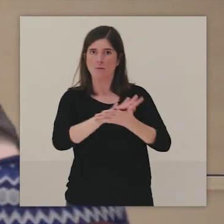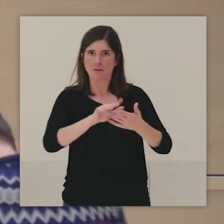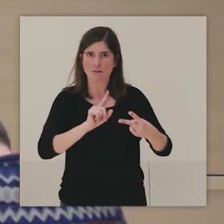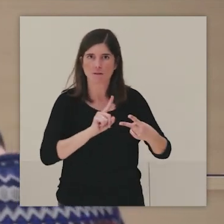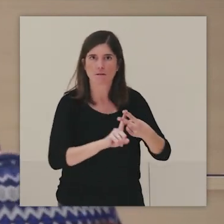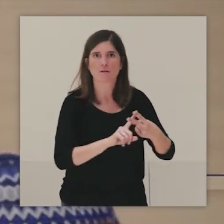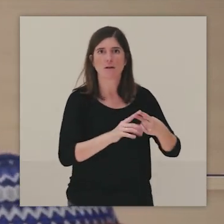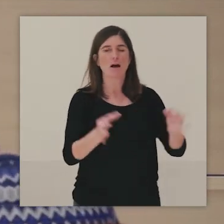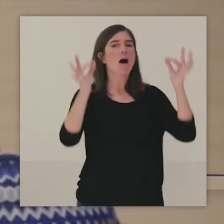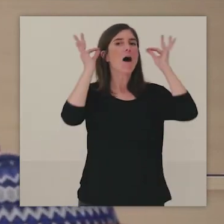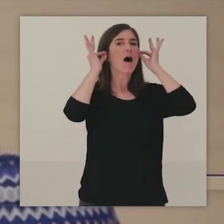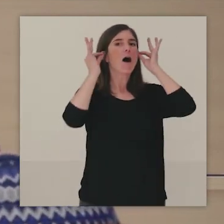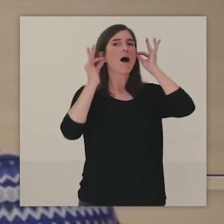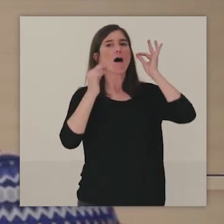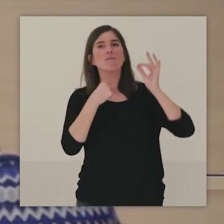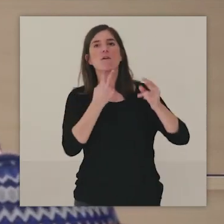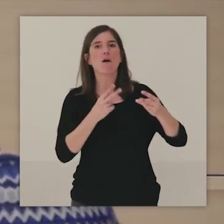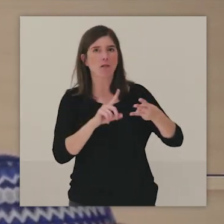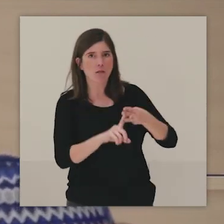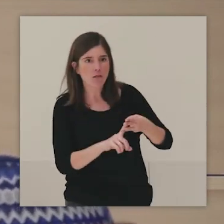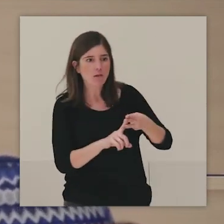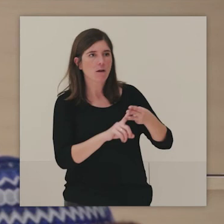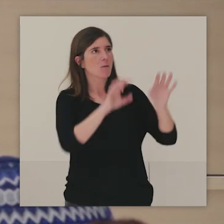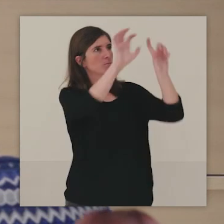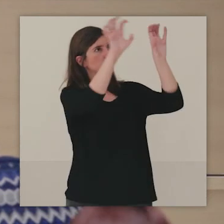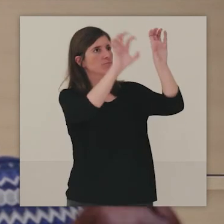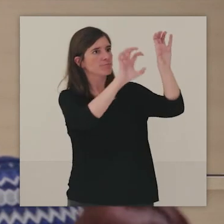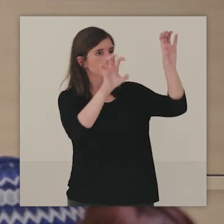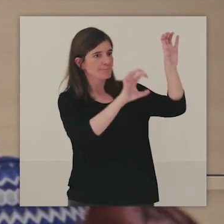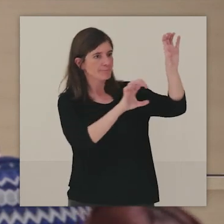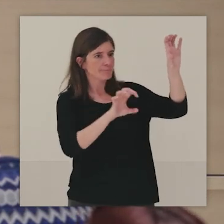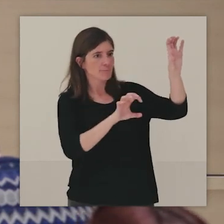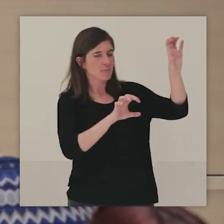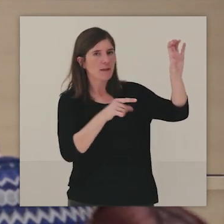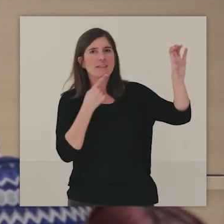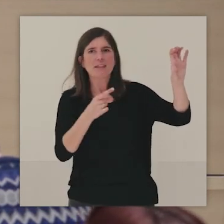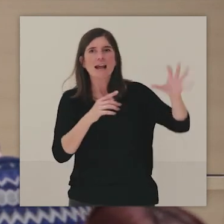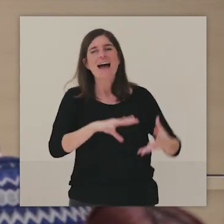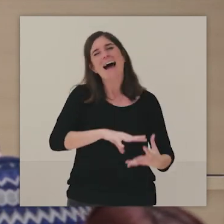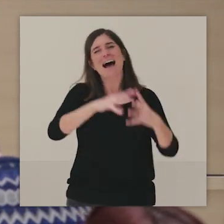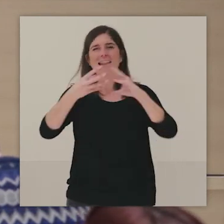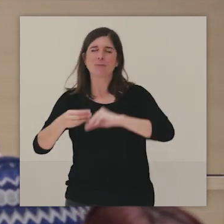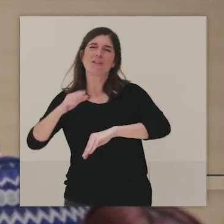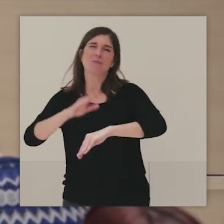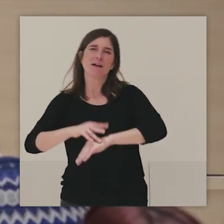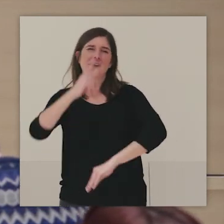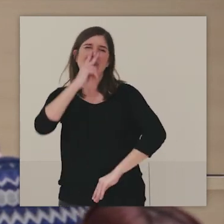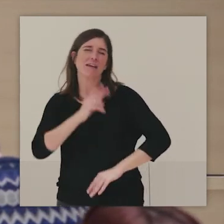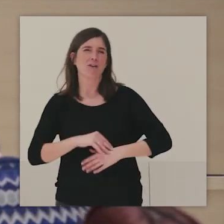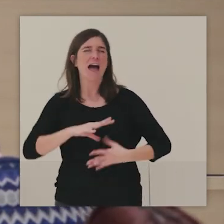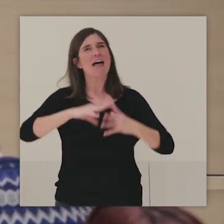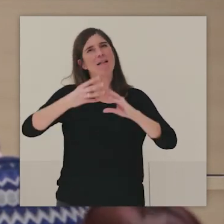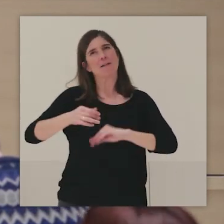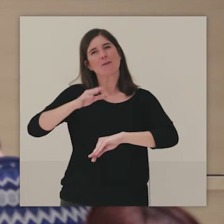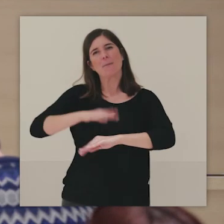visitar nuestro museo sepa lo que tiene y si se corresponde con su necesidad de accesibilidad. Pero no me digas que está adaptado para personas ciegas,